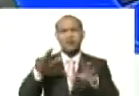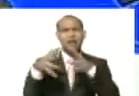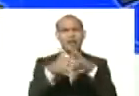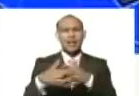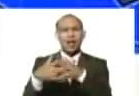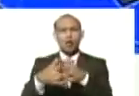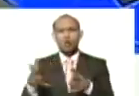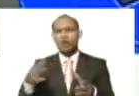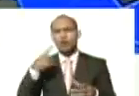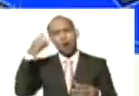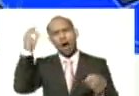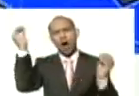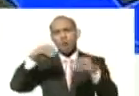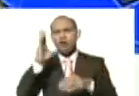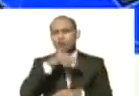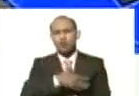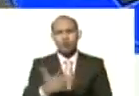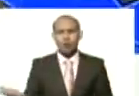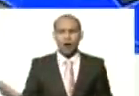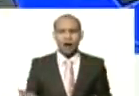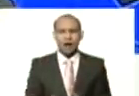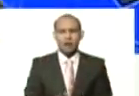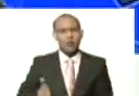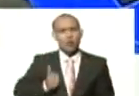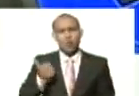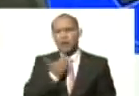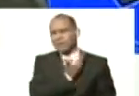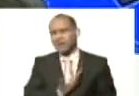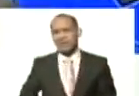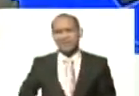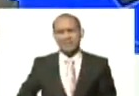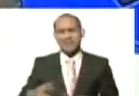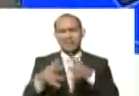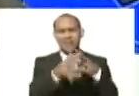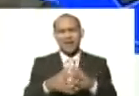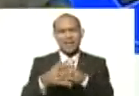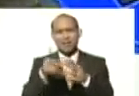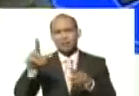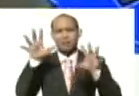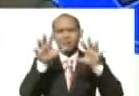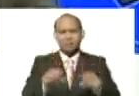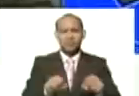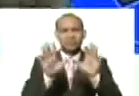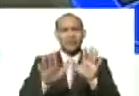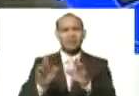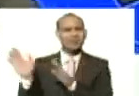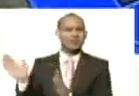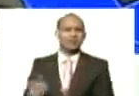norteamericano. Gobierne, quien gobierne el imperio de los Estados Unidos, es un imperio.